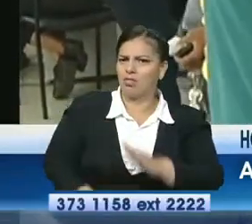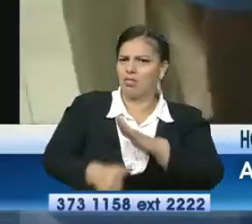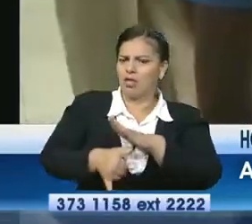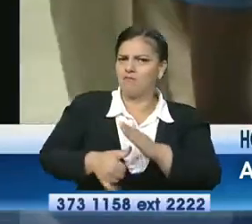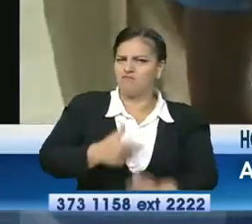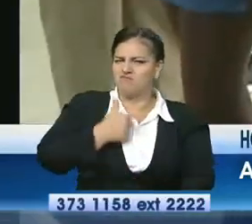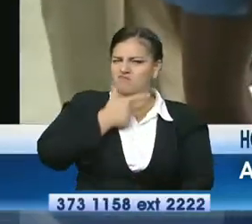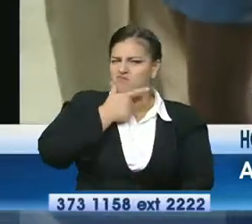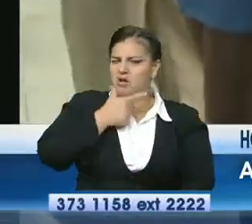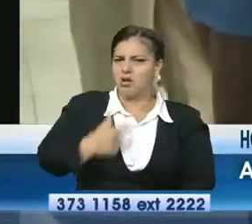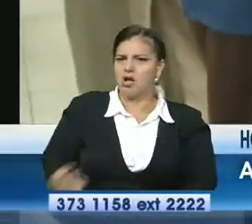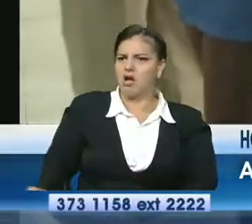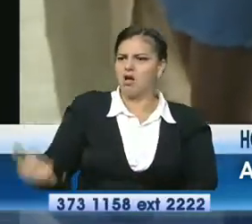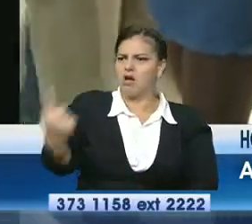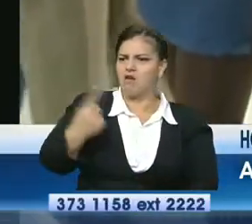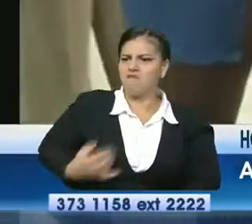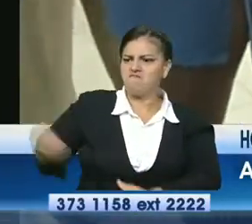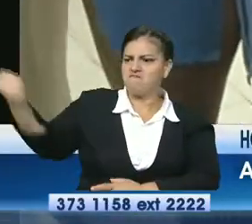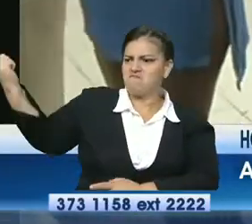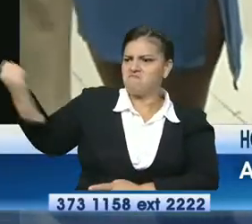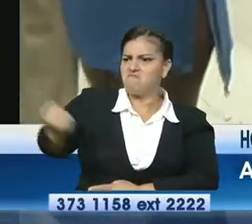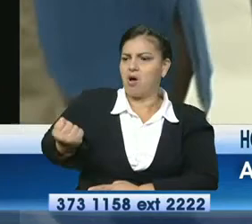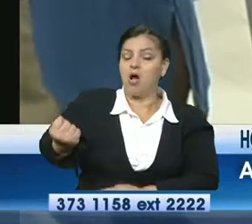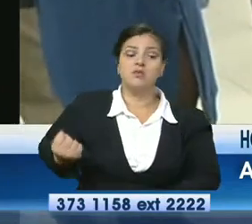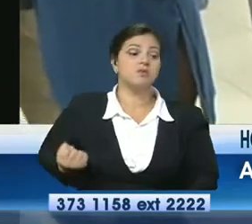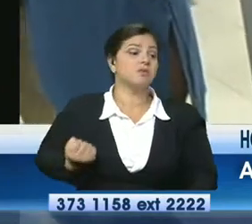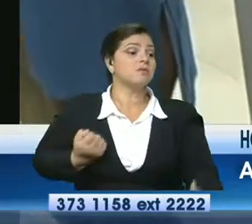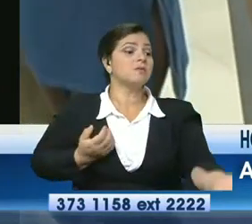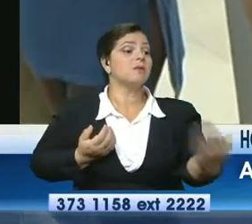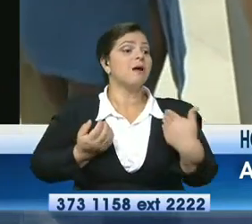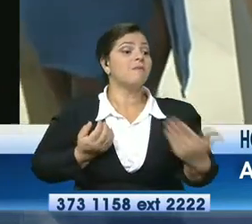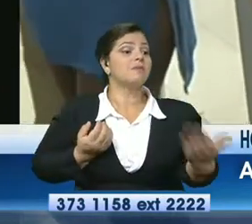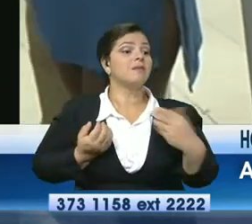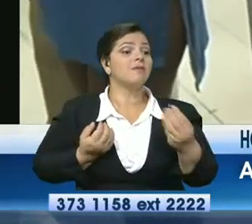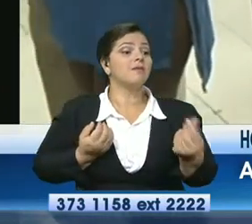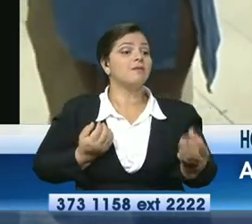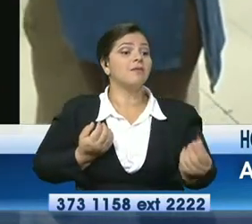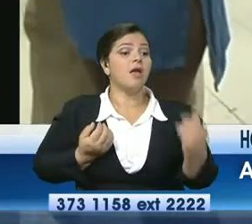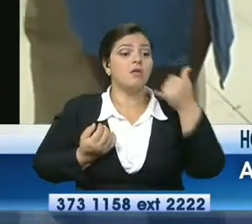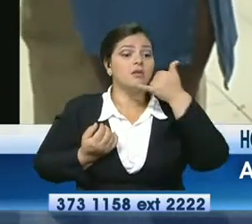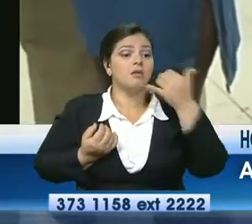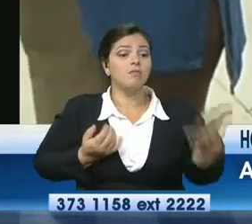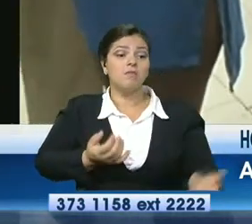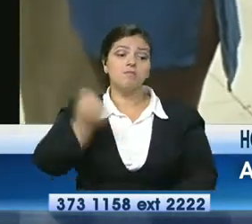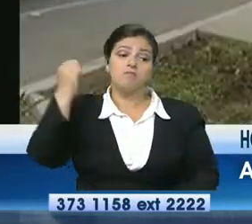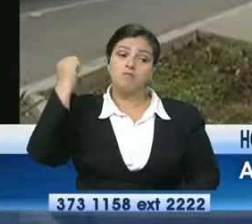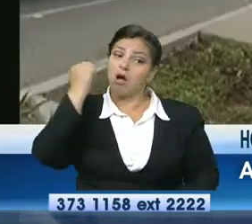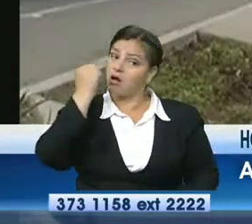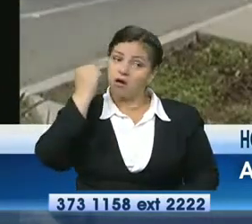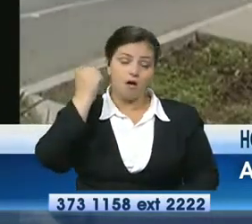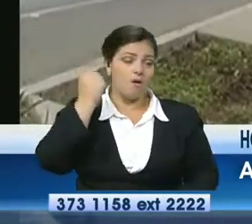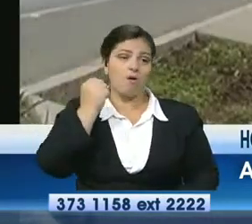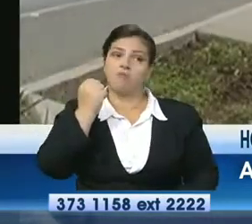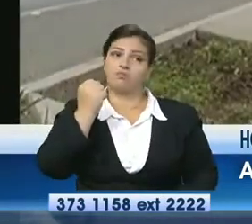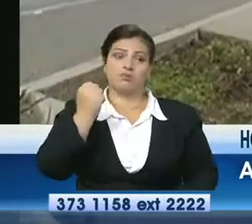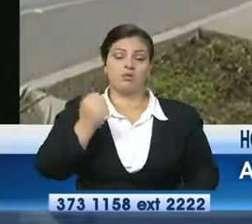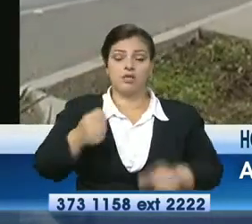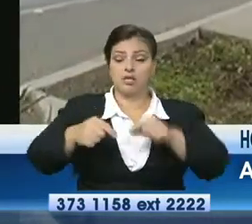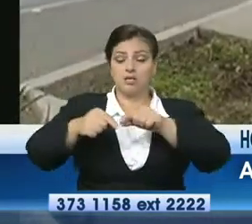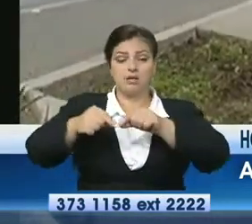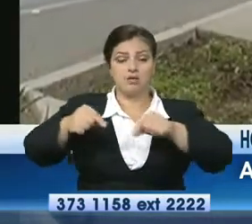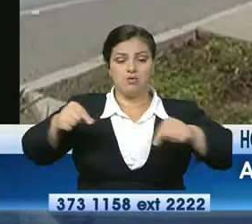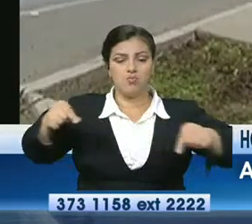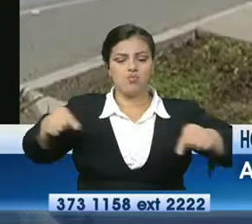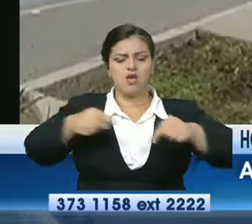manos de este transgénero, quien habría asaltado a uno de ellos e intentado hacer lo mismo con el otro, utilizando para esto